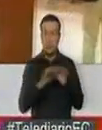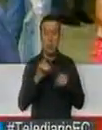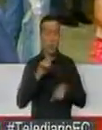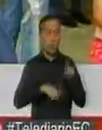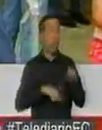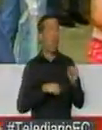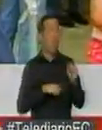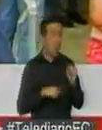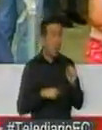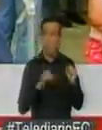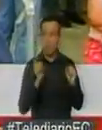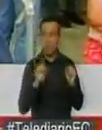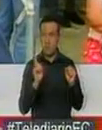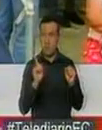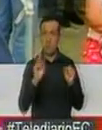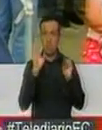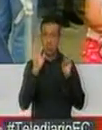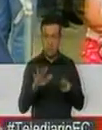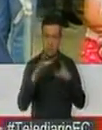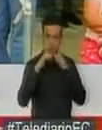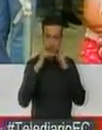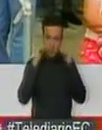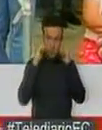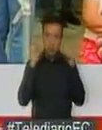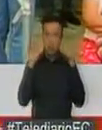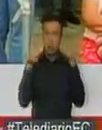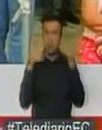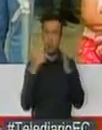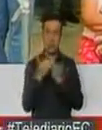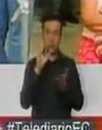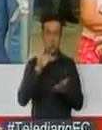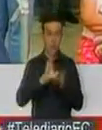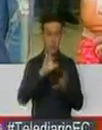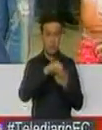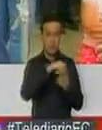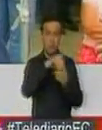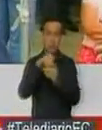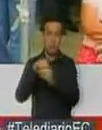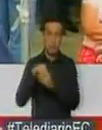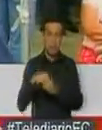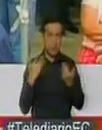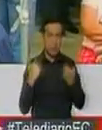compañero. Tenemos 7.000 mascarillas, kits de aseo en todos los centros gerontológicos